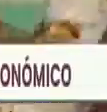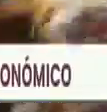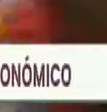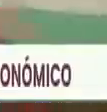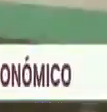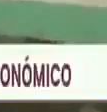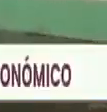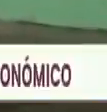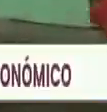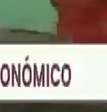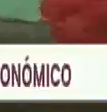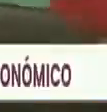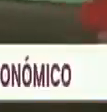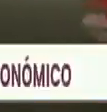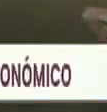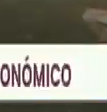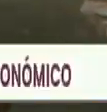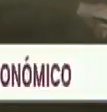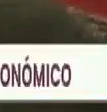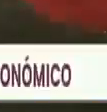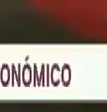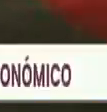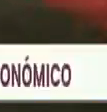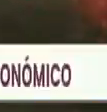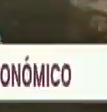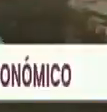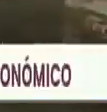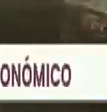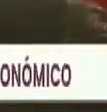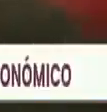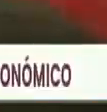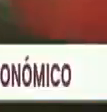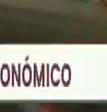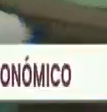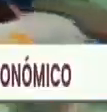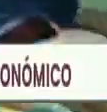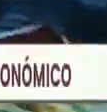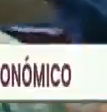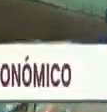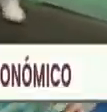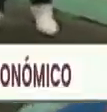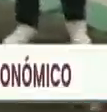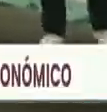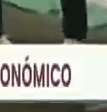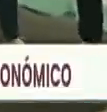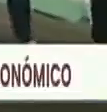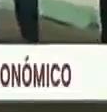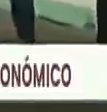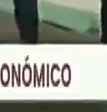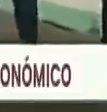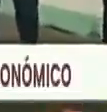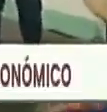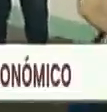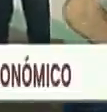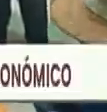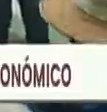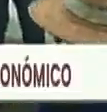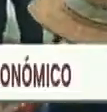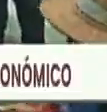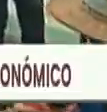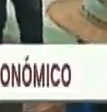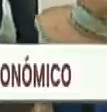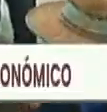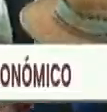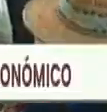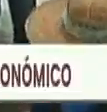tiene azogue en las patas. Y se bebe el viento, yo fumaré a casa, y se bebe el viento, yo fumaré a